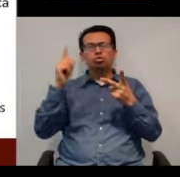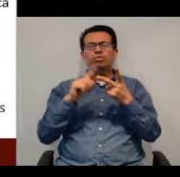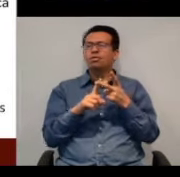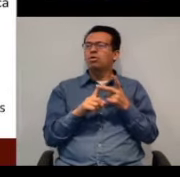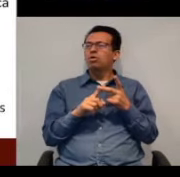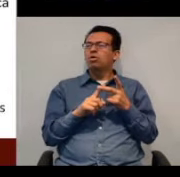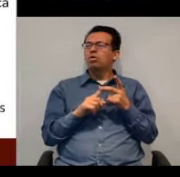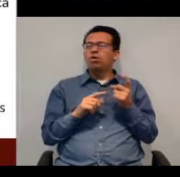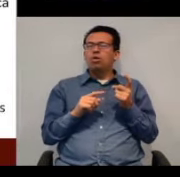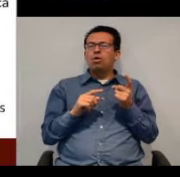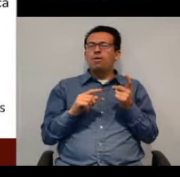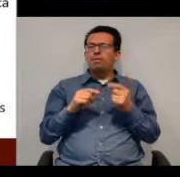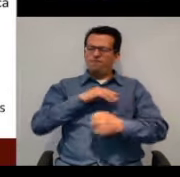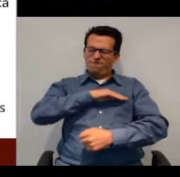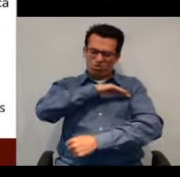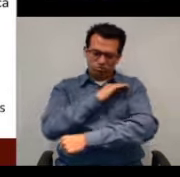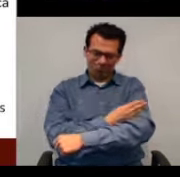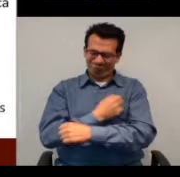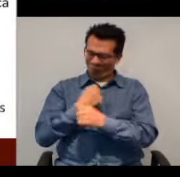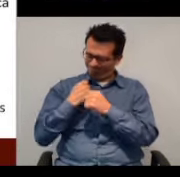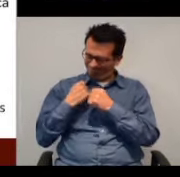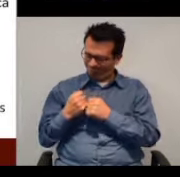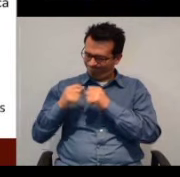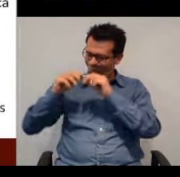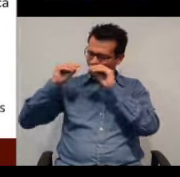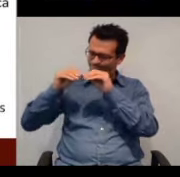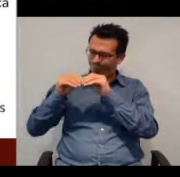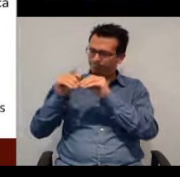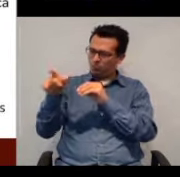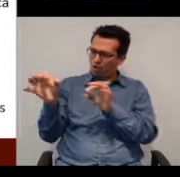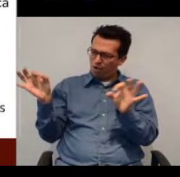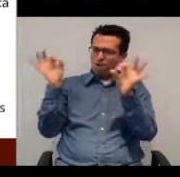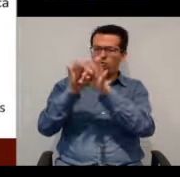y administrativos en las IES con enfoque de educación inclusiva.